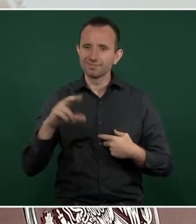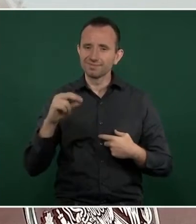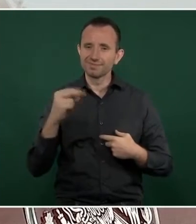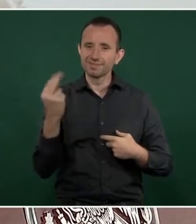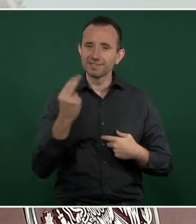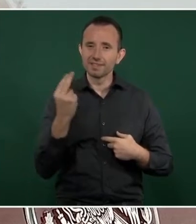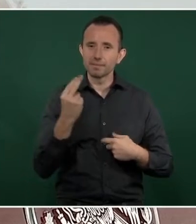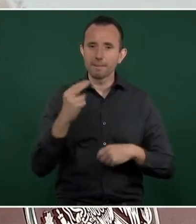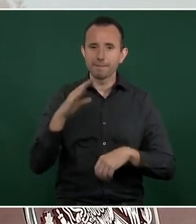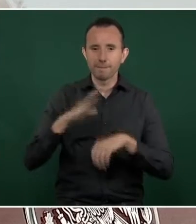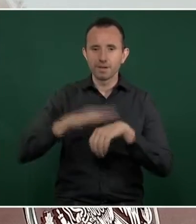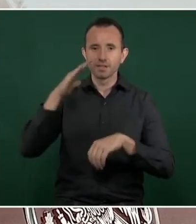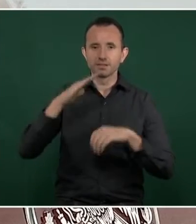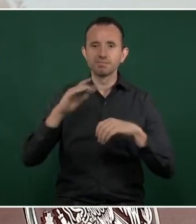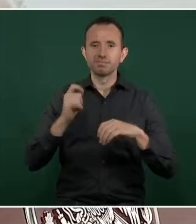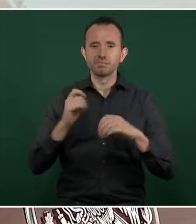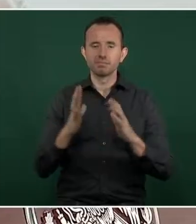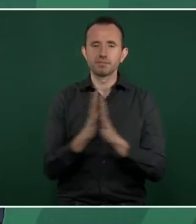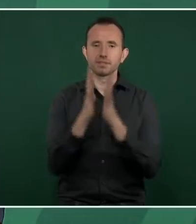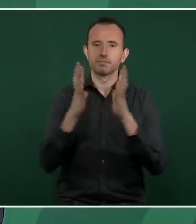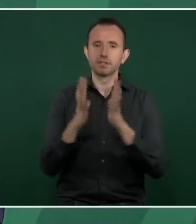en actos ilícitos,